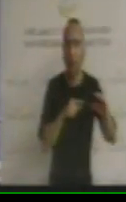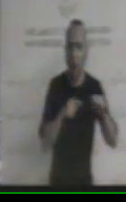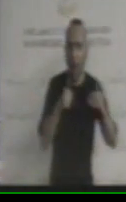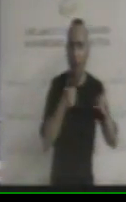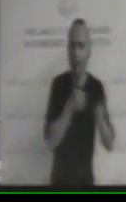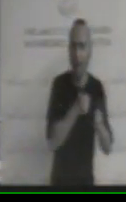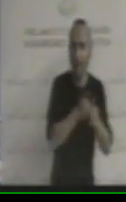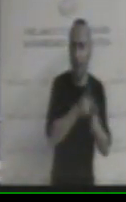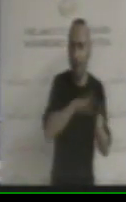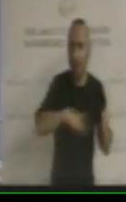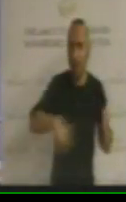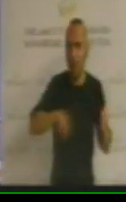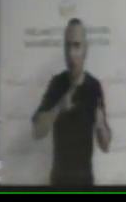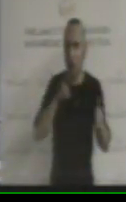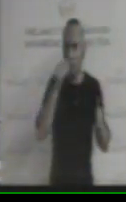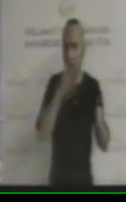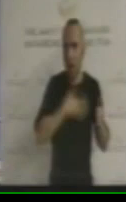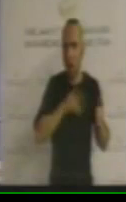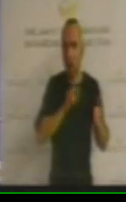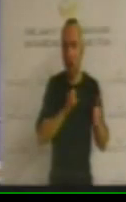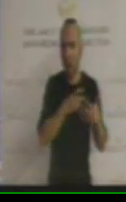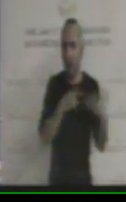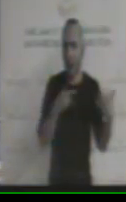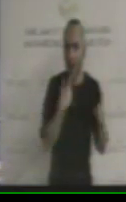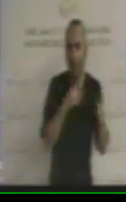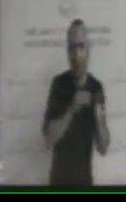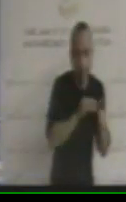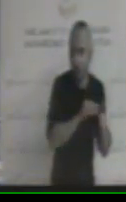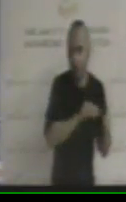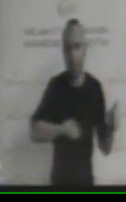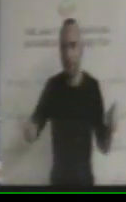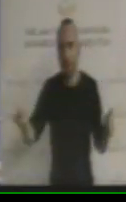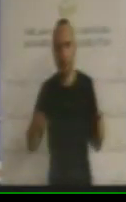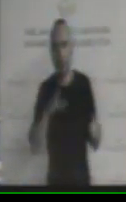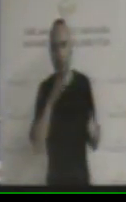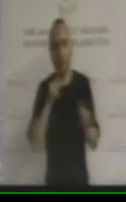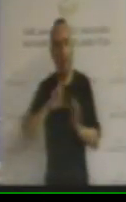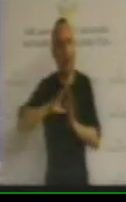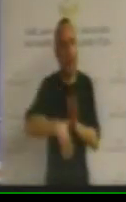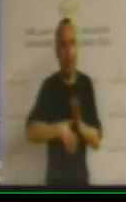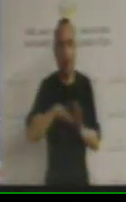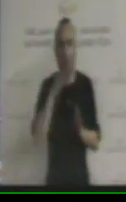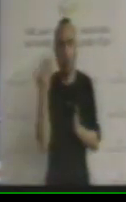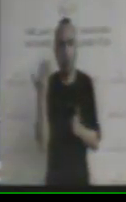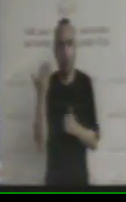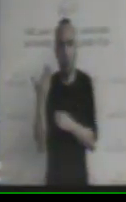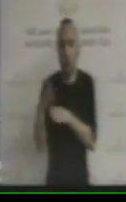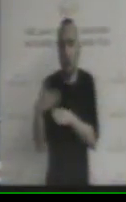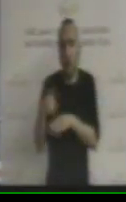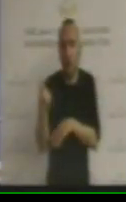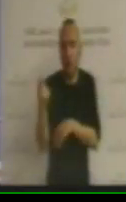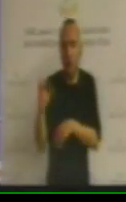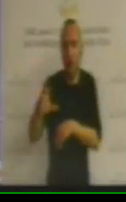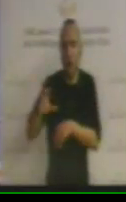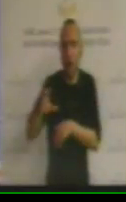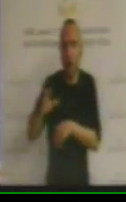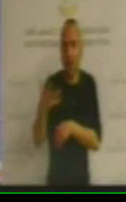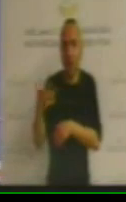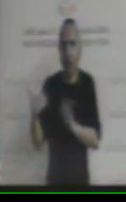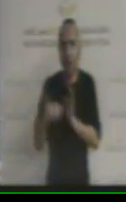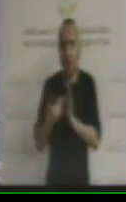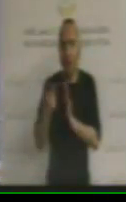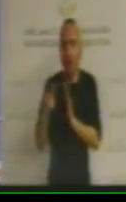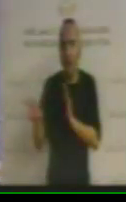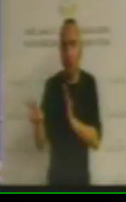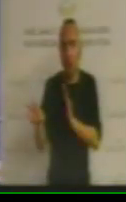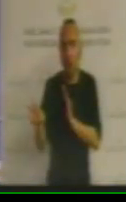mayo de 2017, porque la asistencia a menores, la reserva, se retrasó porque sobraba una cantidad en principio de 500.000